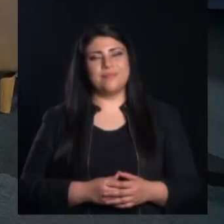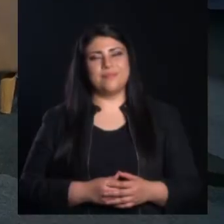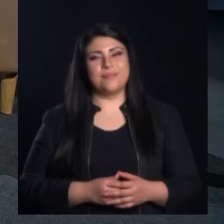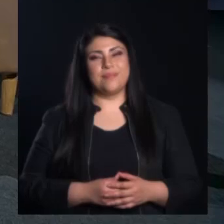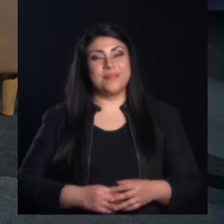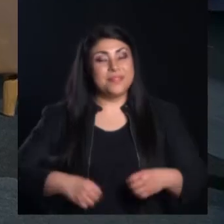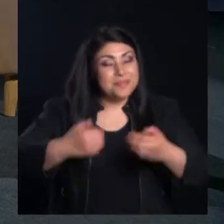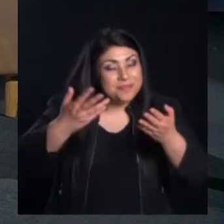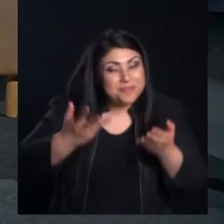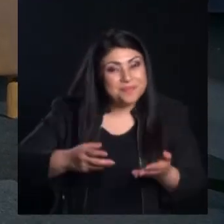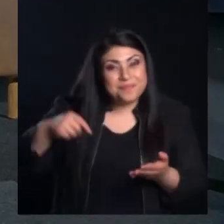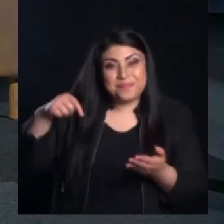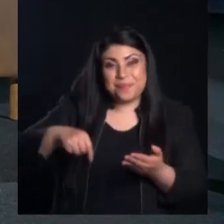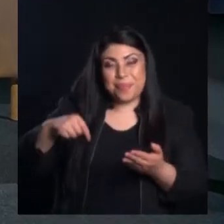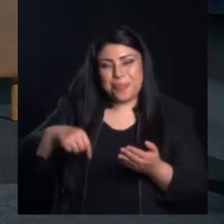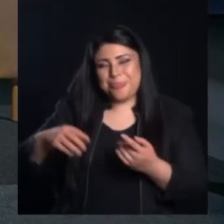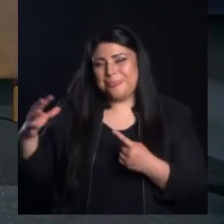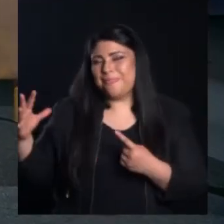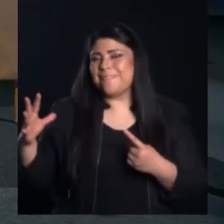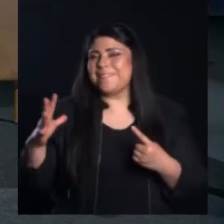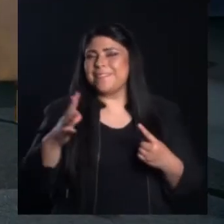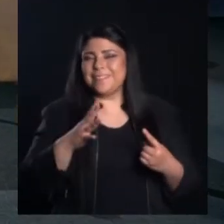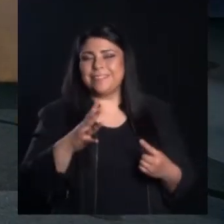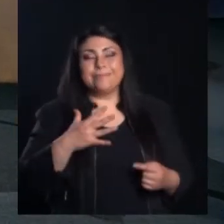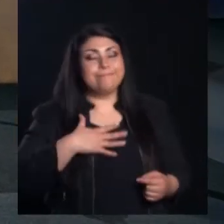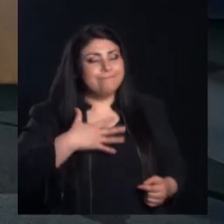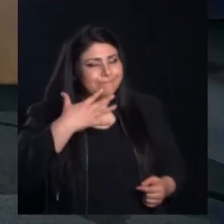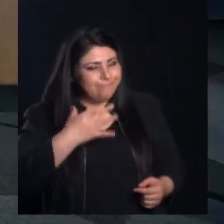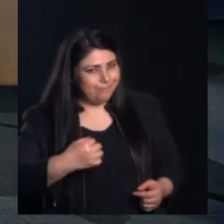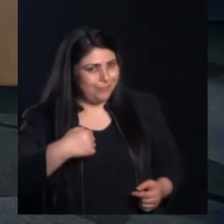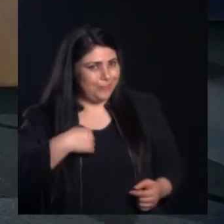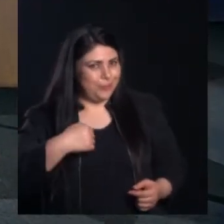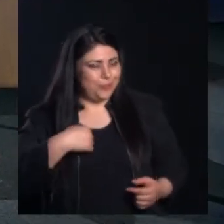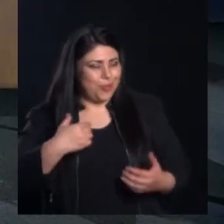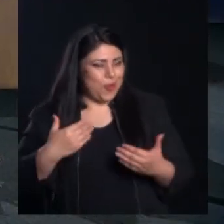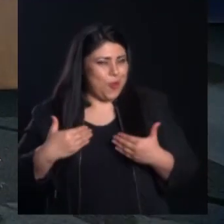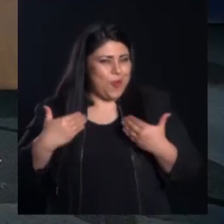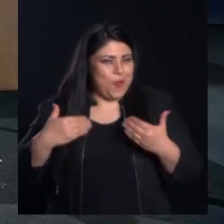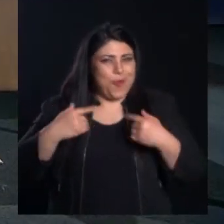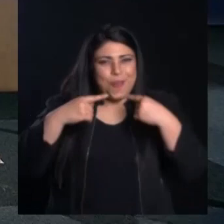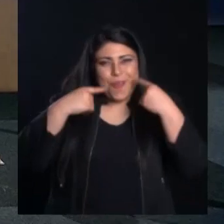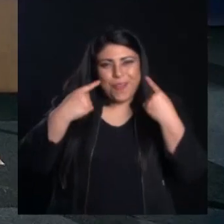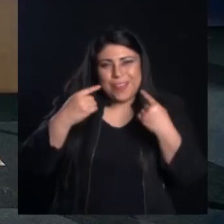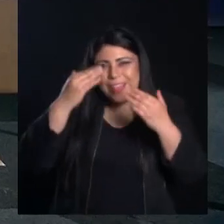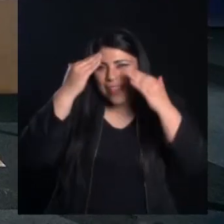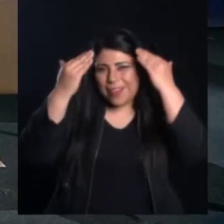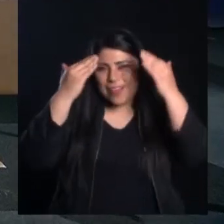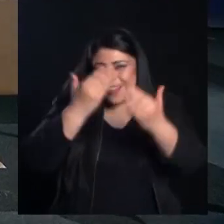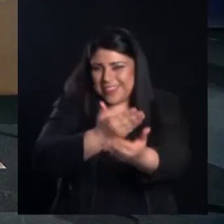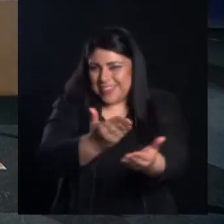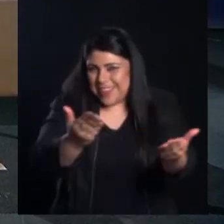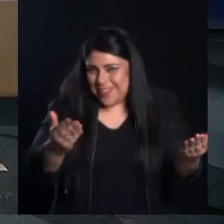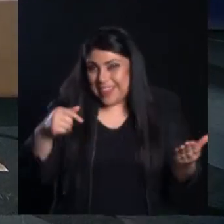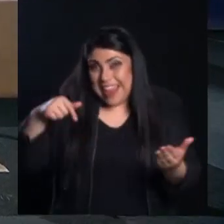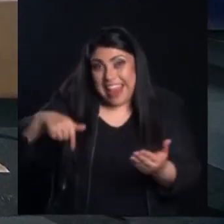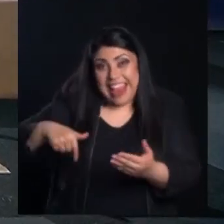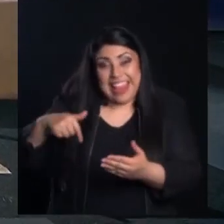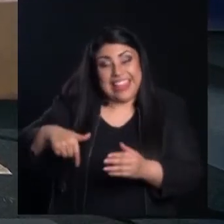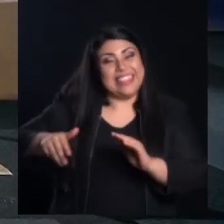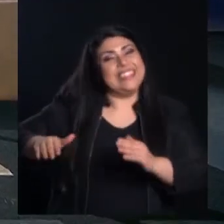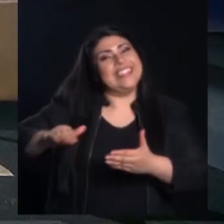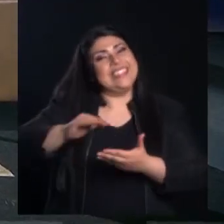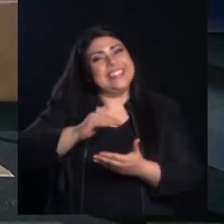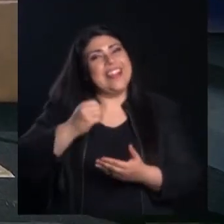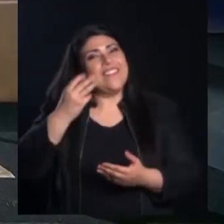bienvenidos al discipulado la verdad es que estoy muy contento de poder saludarte desde acá desde casa de ellos